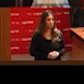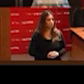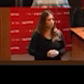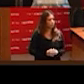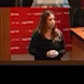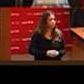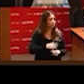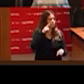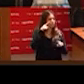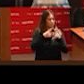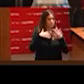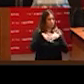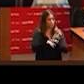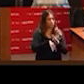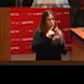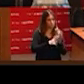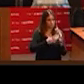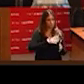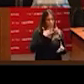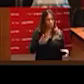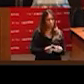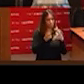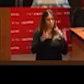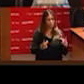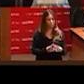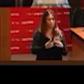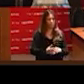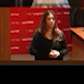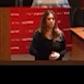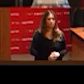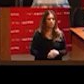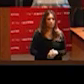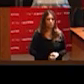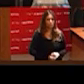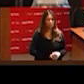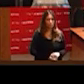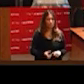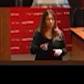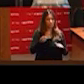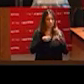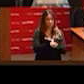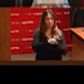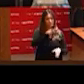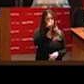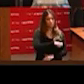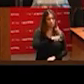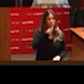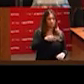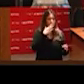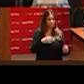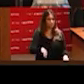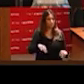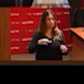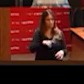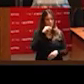vía para su plena integración en nuestra sociedad esta esta inserción de personas al mercado ordinario se